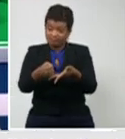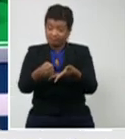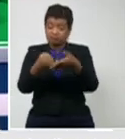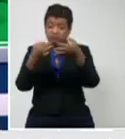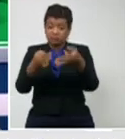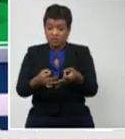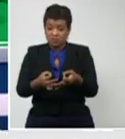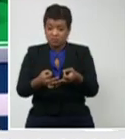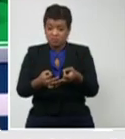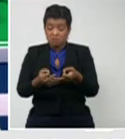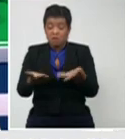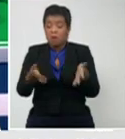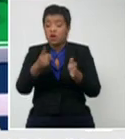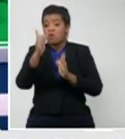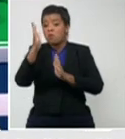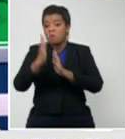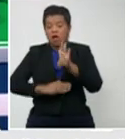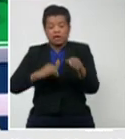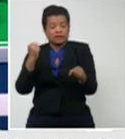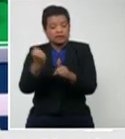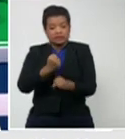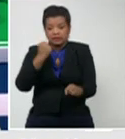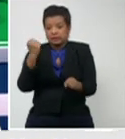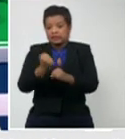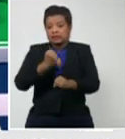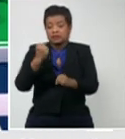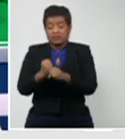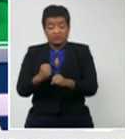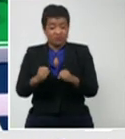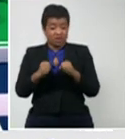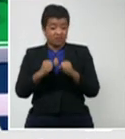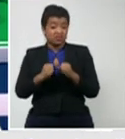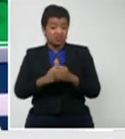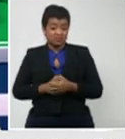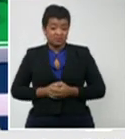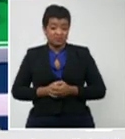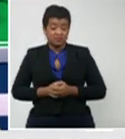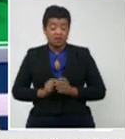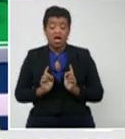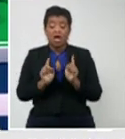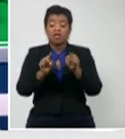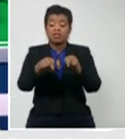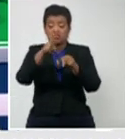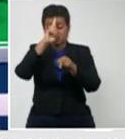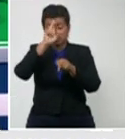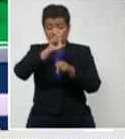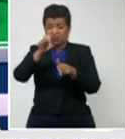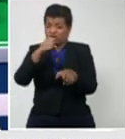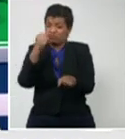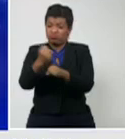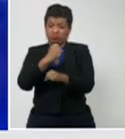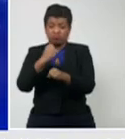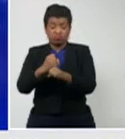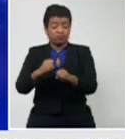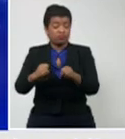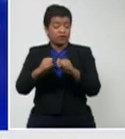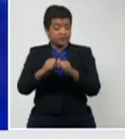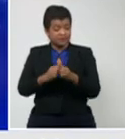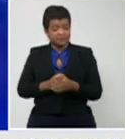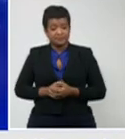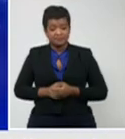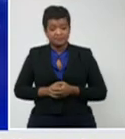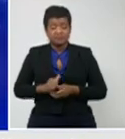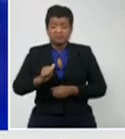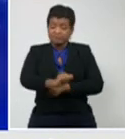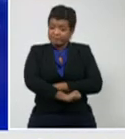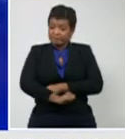mes prácticamente, y que realmente ahí, al lado del cañón, como decimos los cubanos. Sacrificio que se